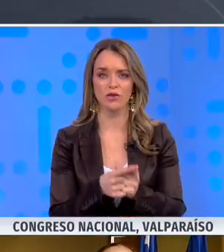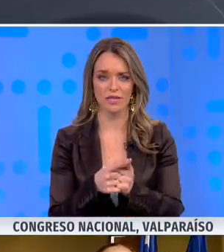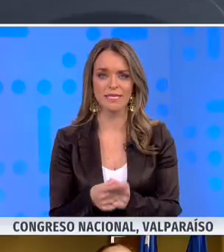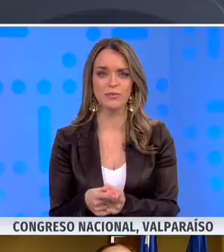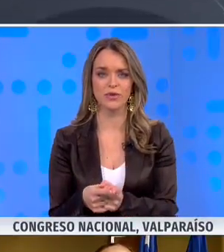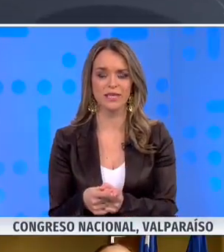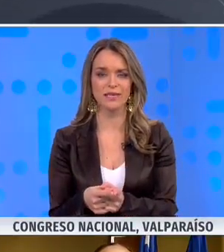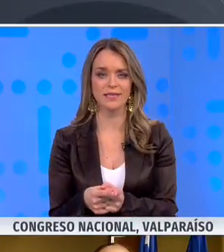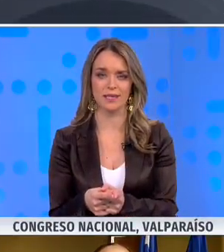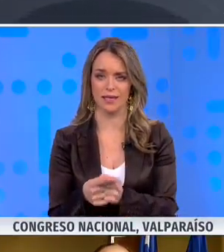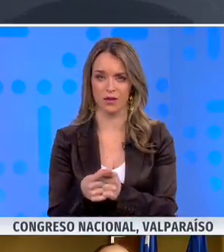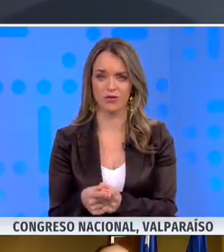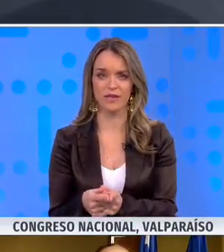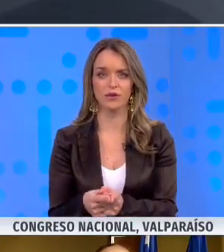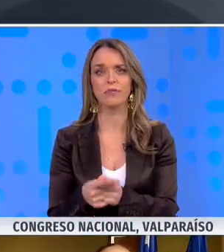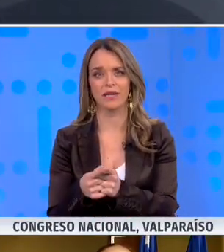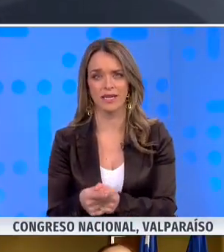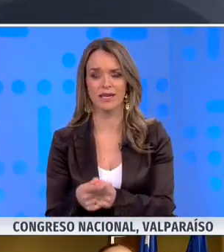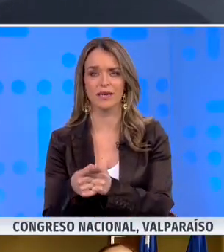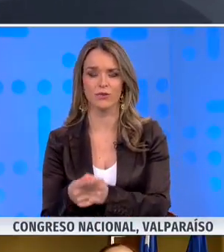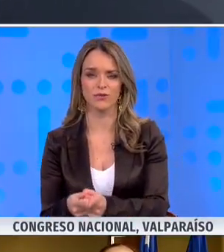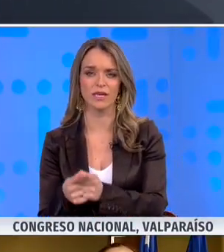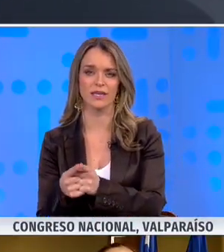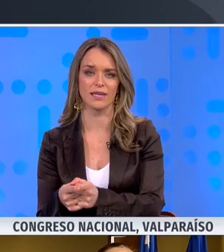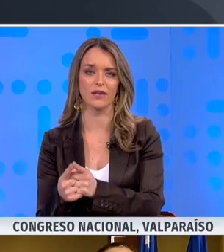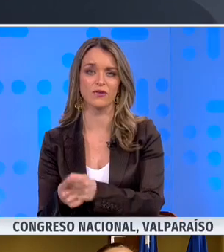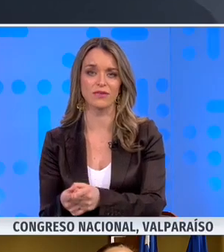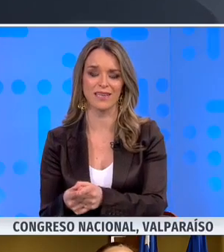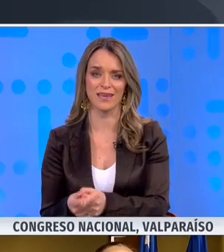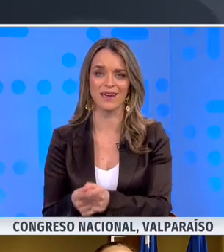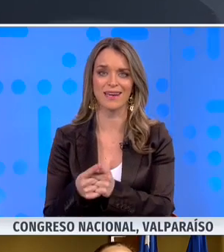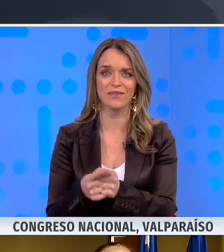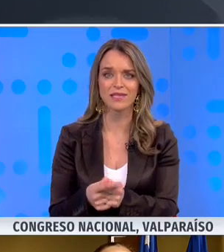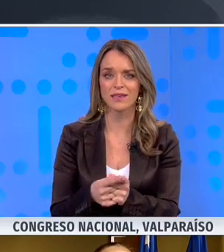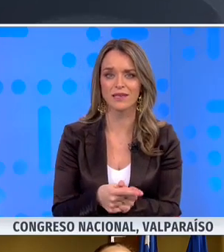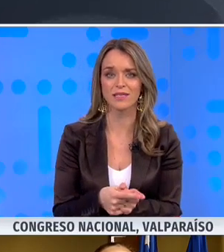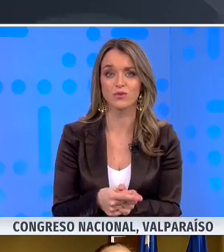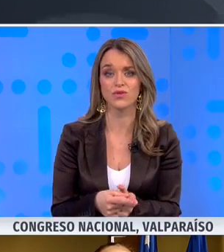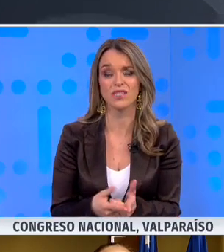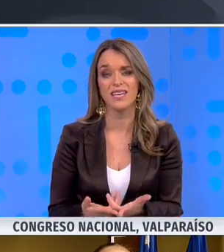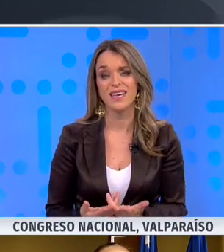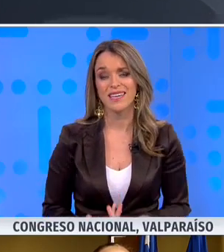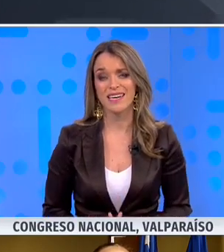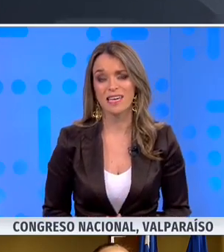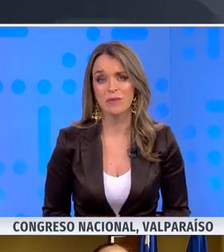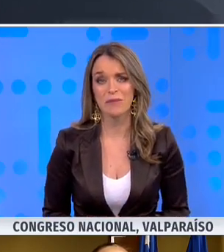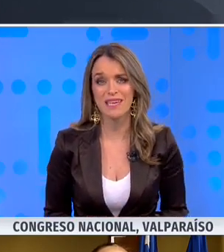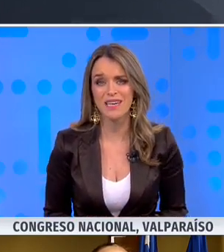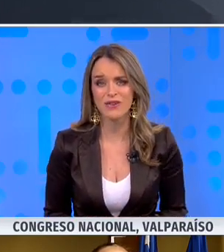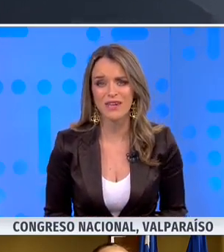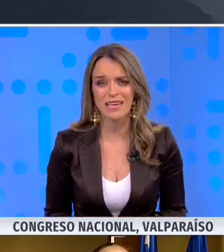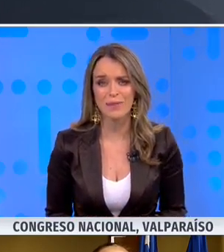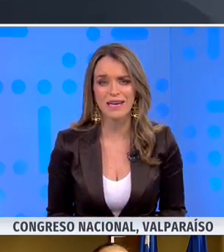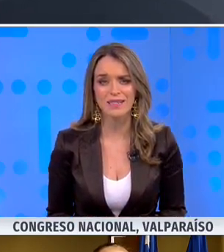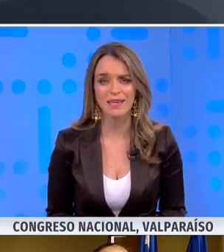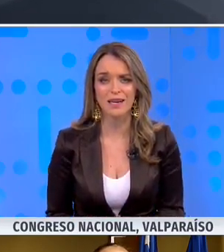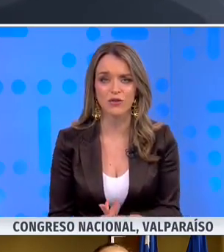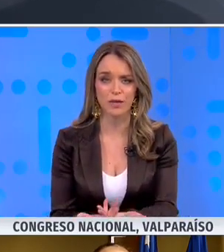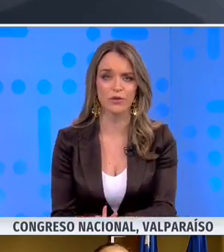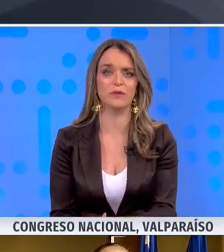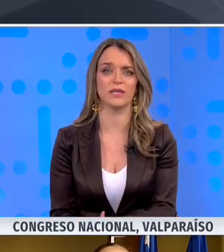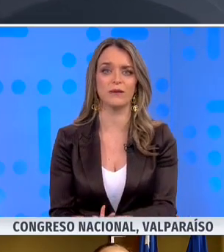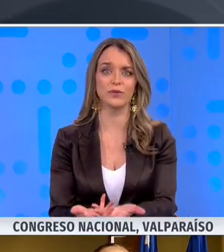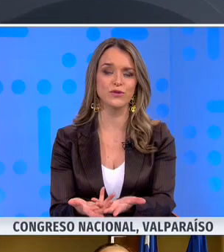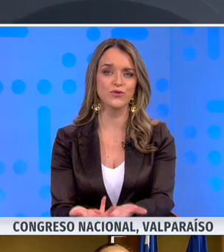Rosas? Porque lo que sí podría hacer el gobierno es pedirle la renuncia al general Rosas, que es la cabeza de la institución y a quien, me imagino, en la práctica